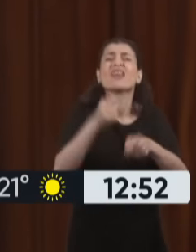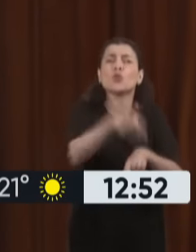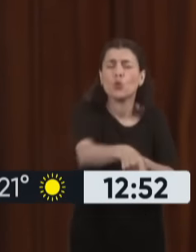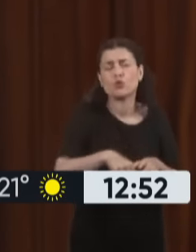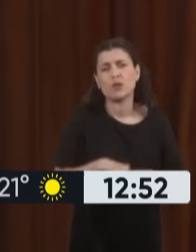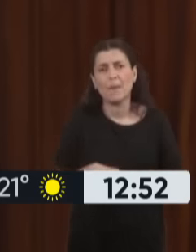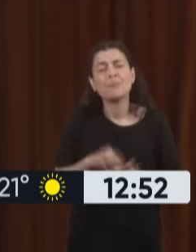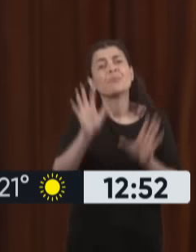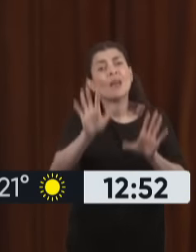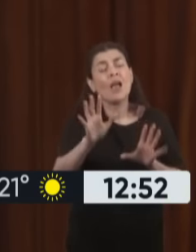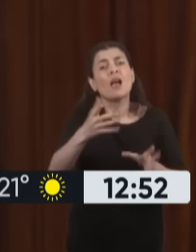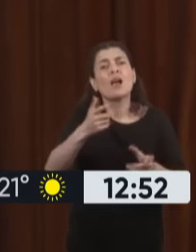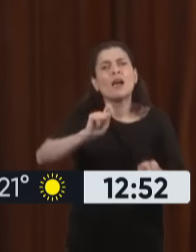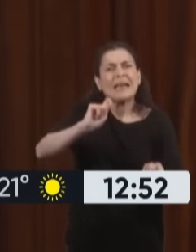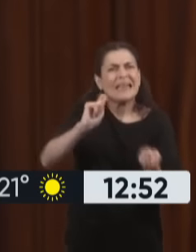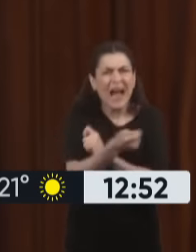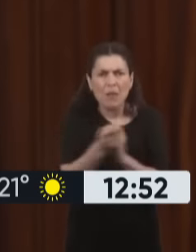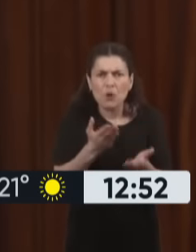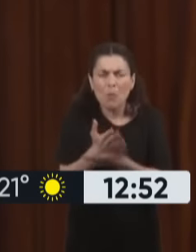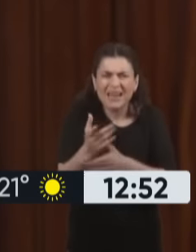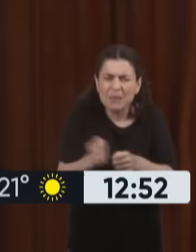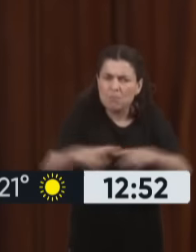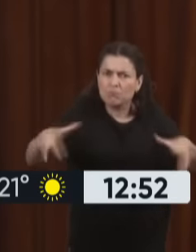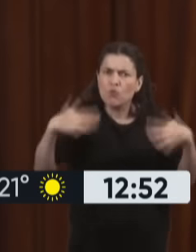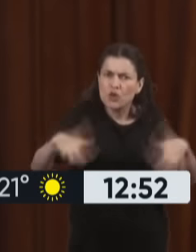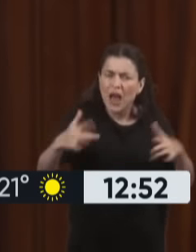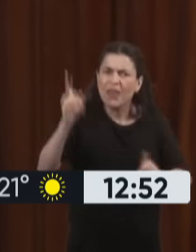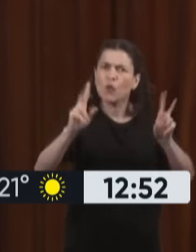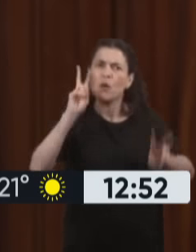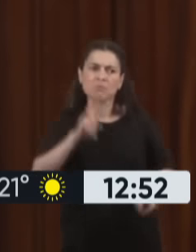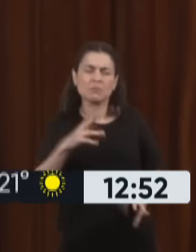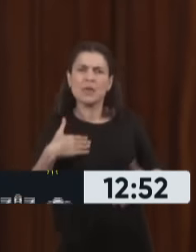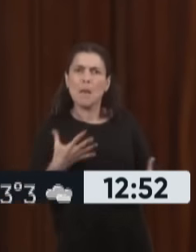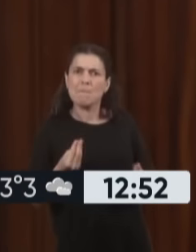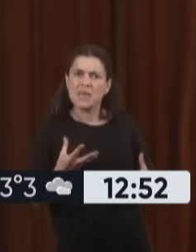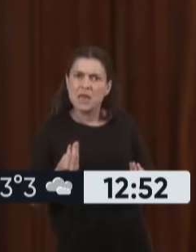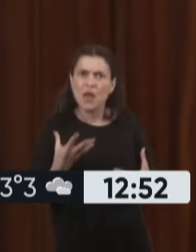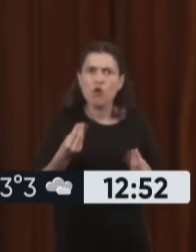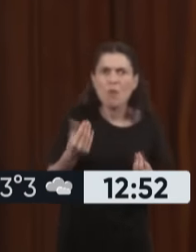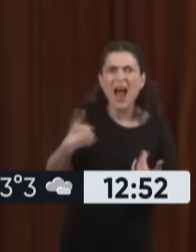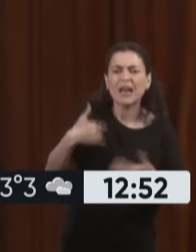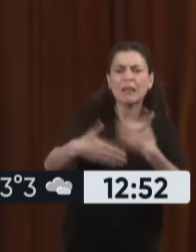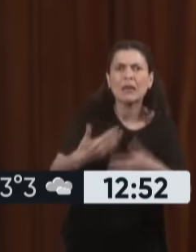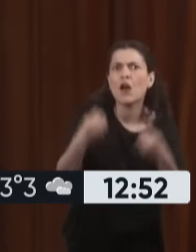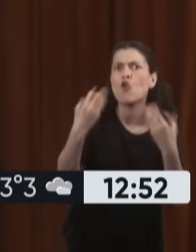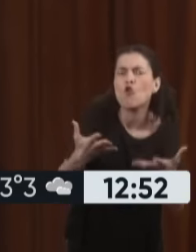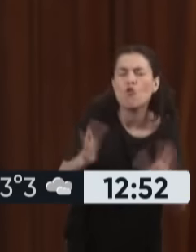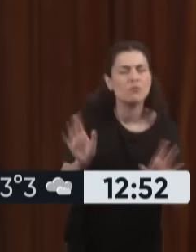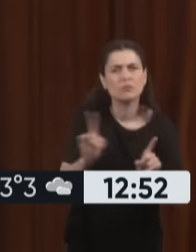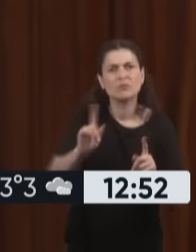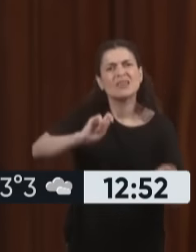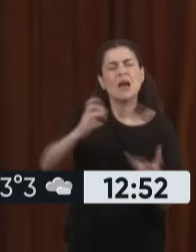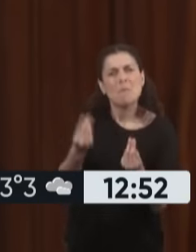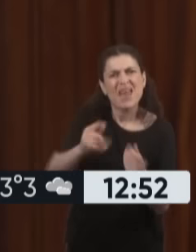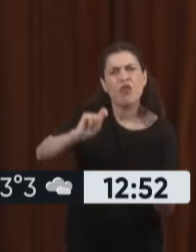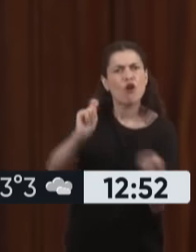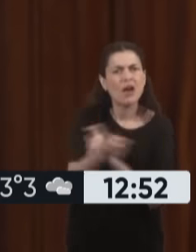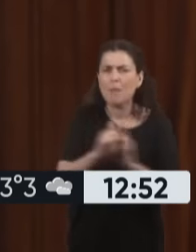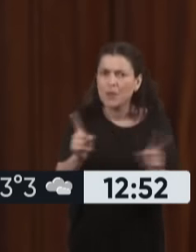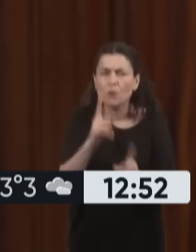transformaciones generan incertidumbres e incluso miedo. Pero no hay que tenerle miedo al cambio, porque 100 años de colectivismo